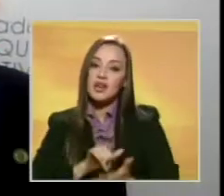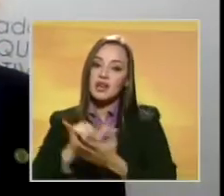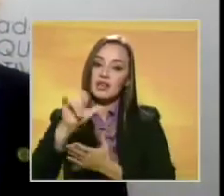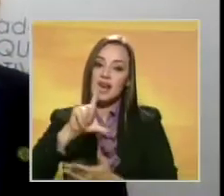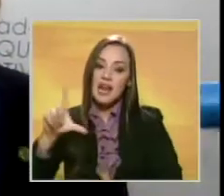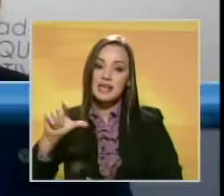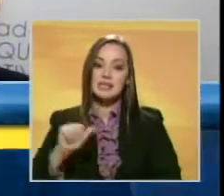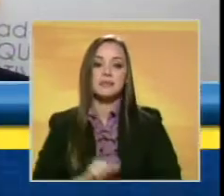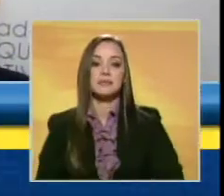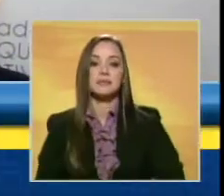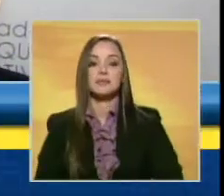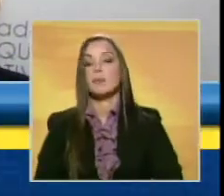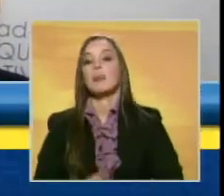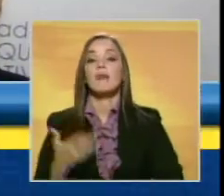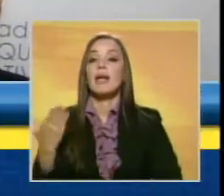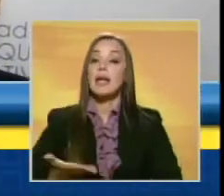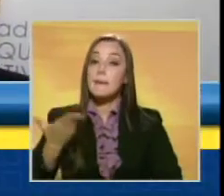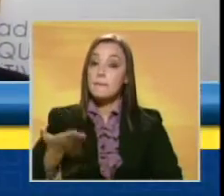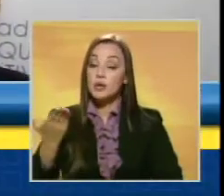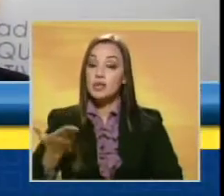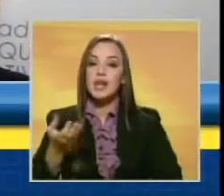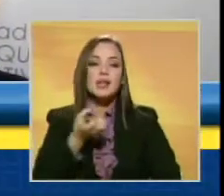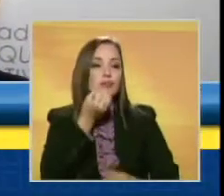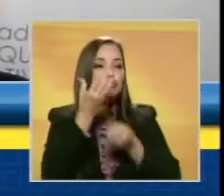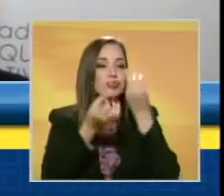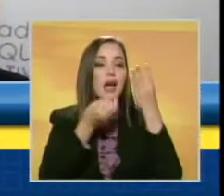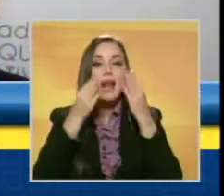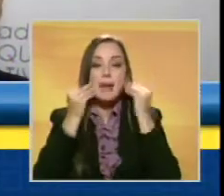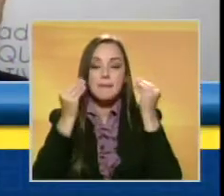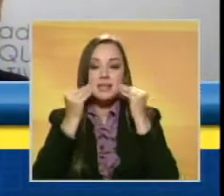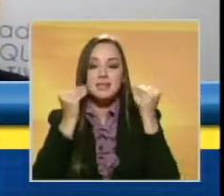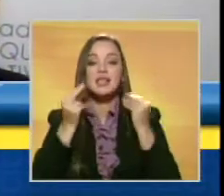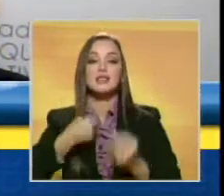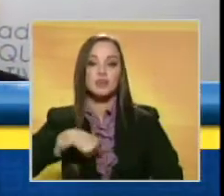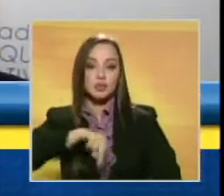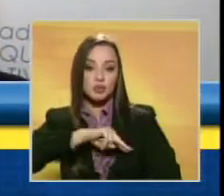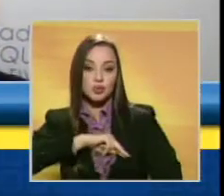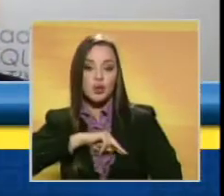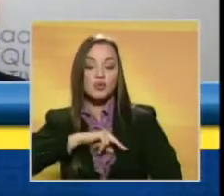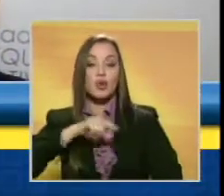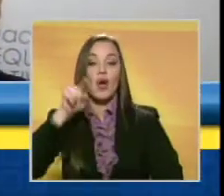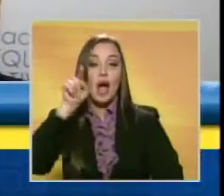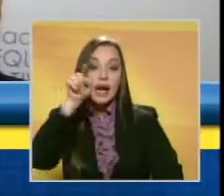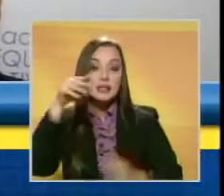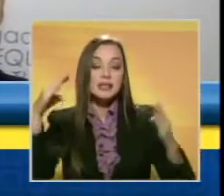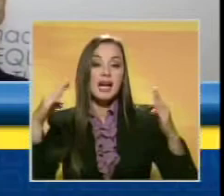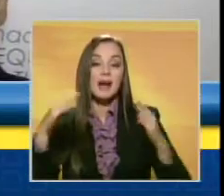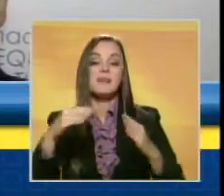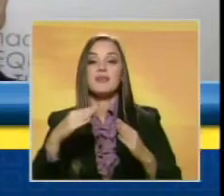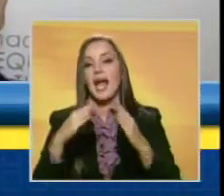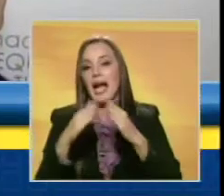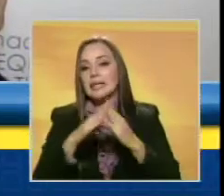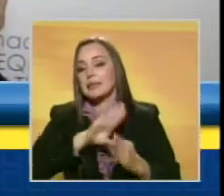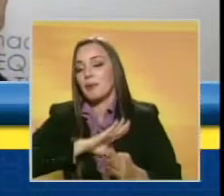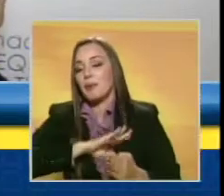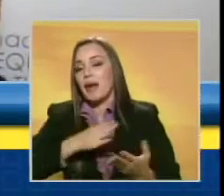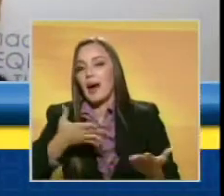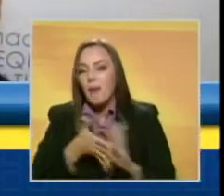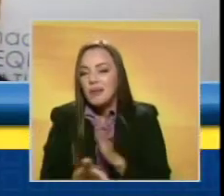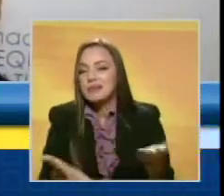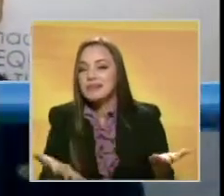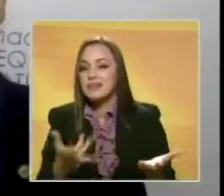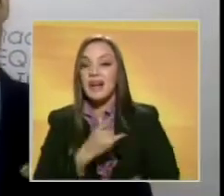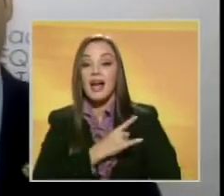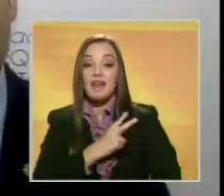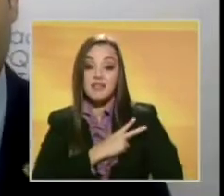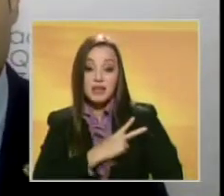que es importante contar esa experiencia de los trabajos que nosotros desde nuestra casa, Venevisión, hacemos diariamente con las comunidades. De alguna